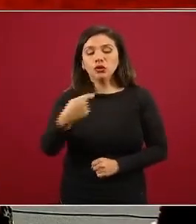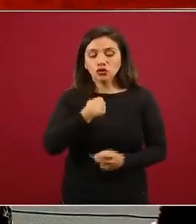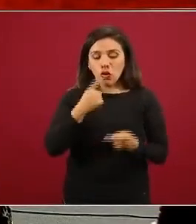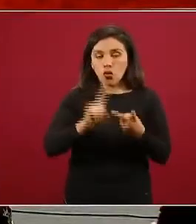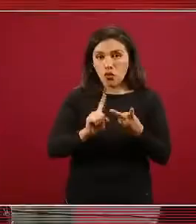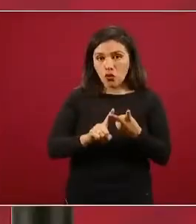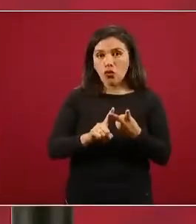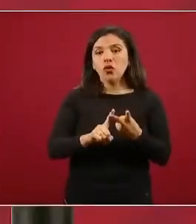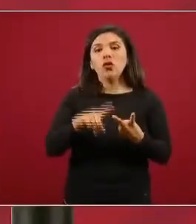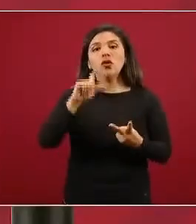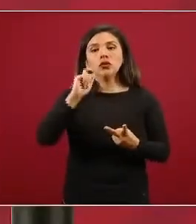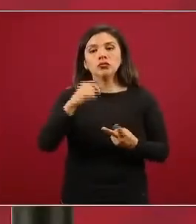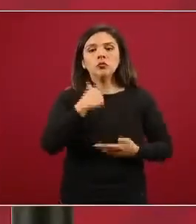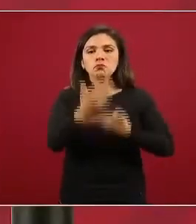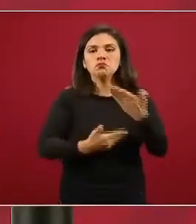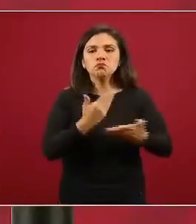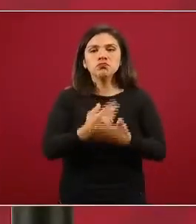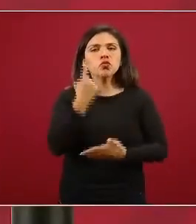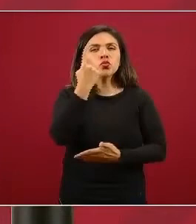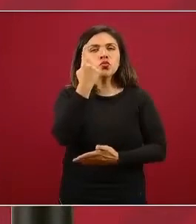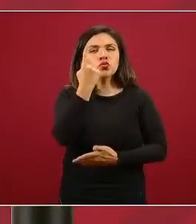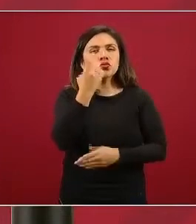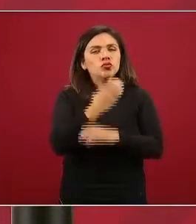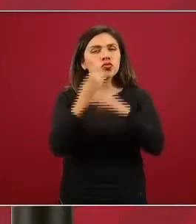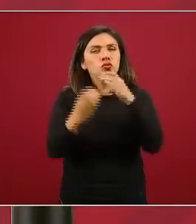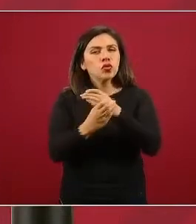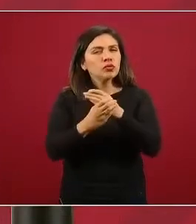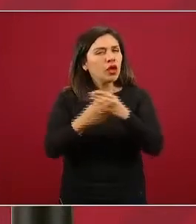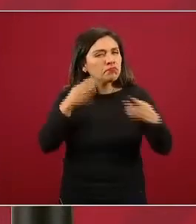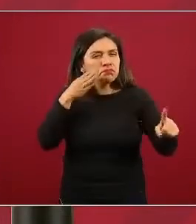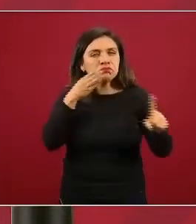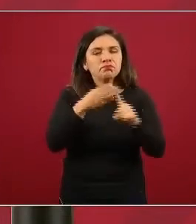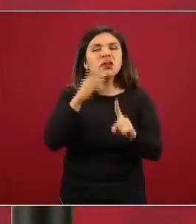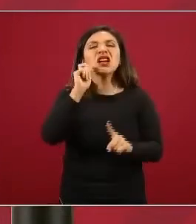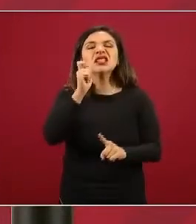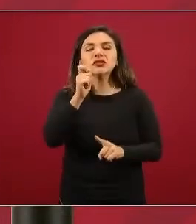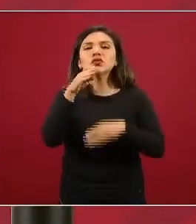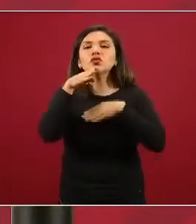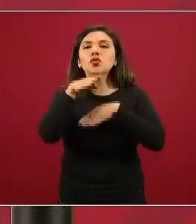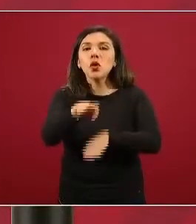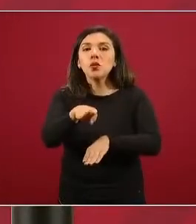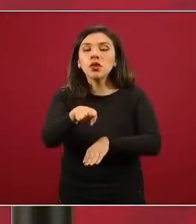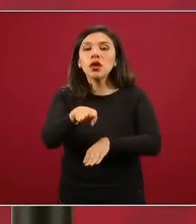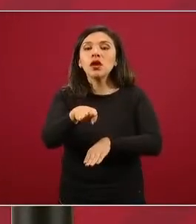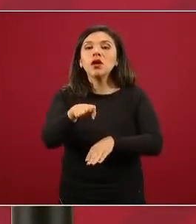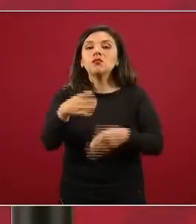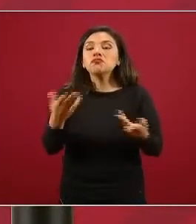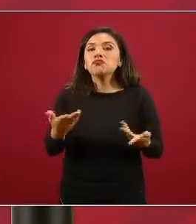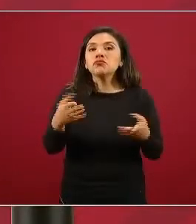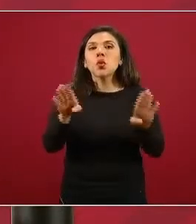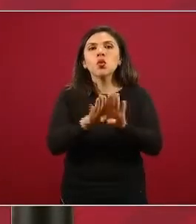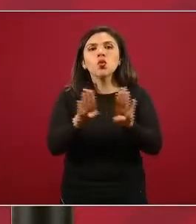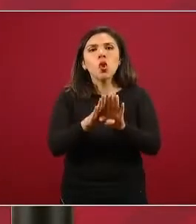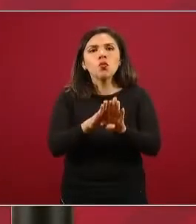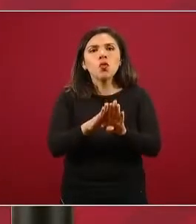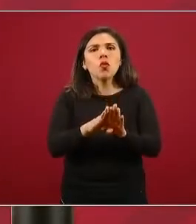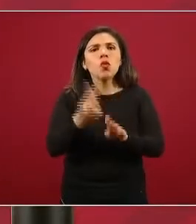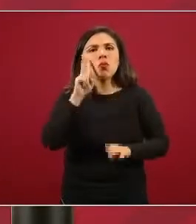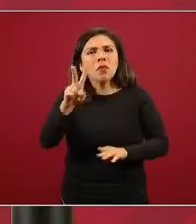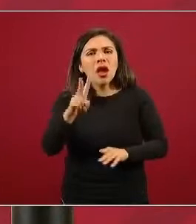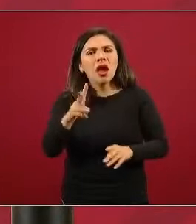presentaré un elemento específico sobre cómo se han presentado las